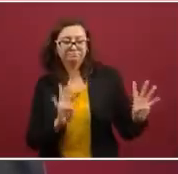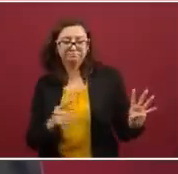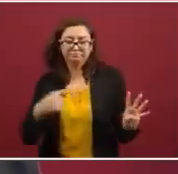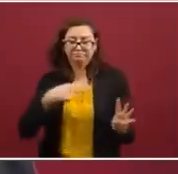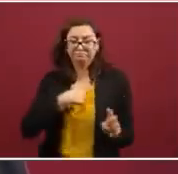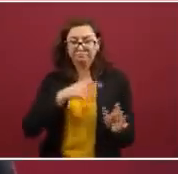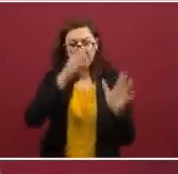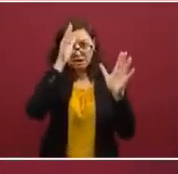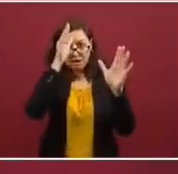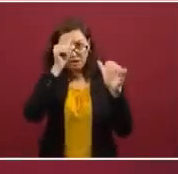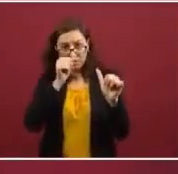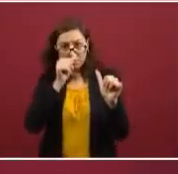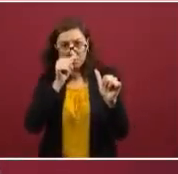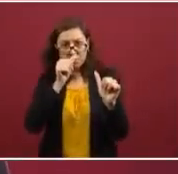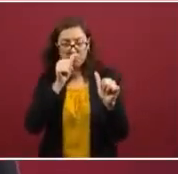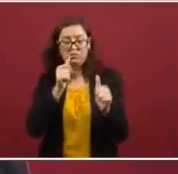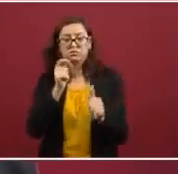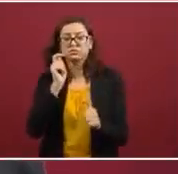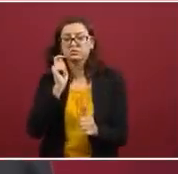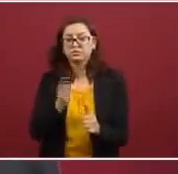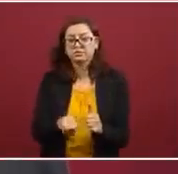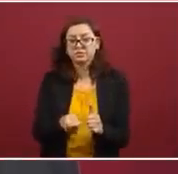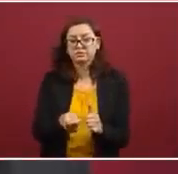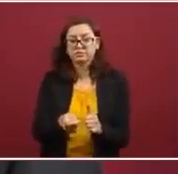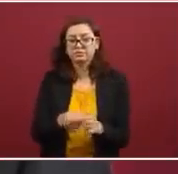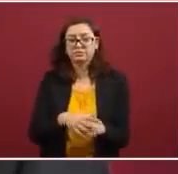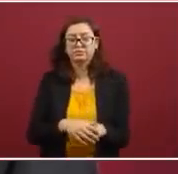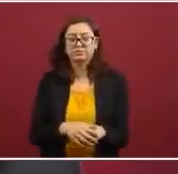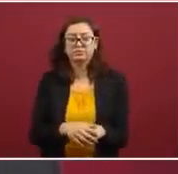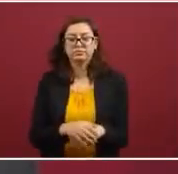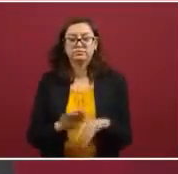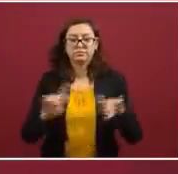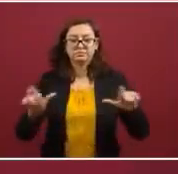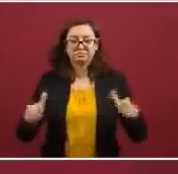que consiste en ampliar un fondo